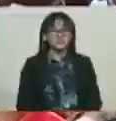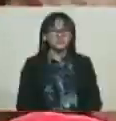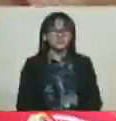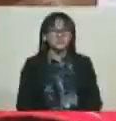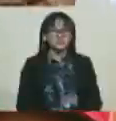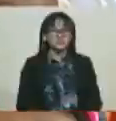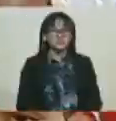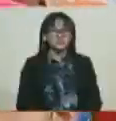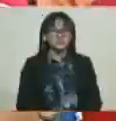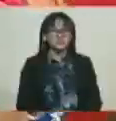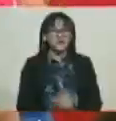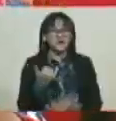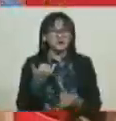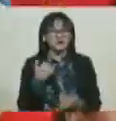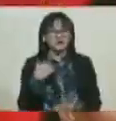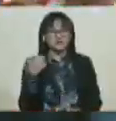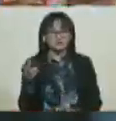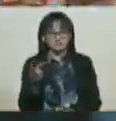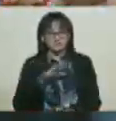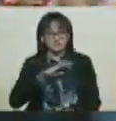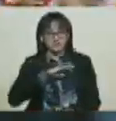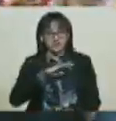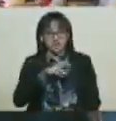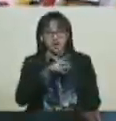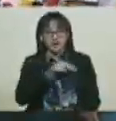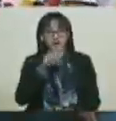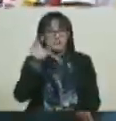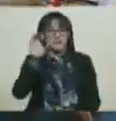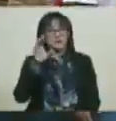aquí yo trabajé en el carné de la patria